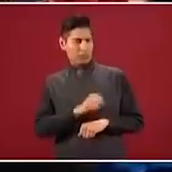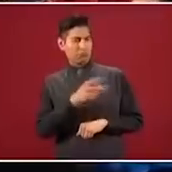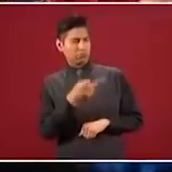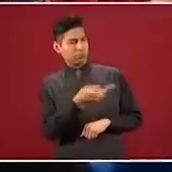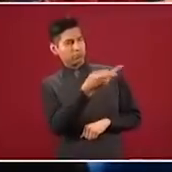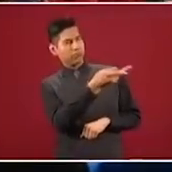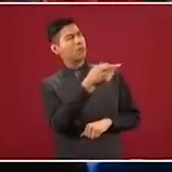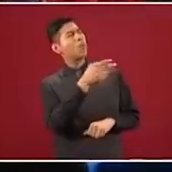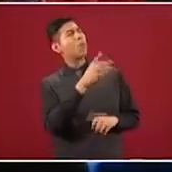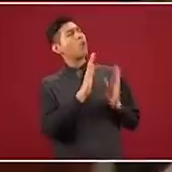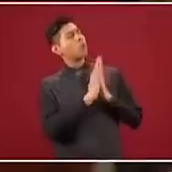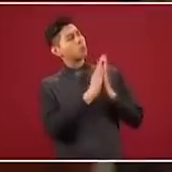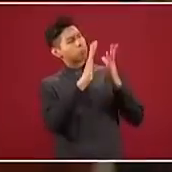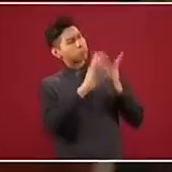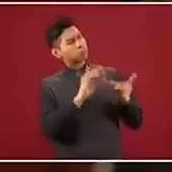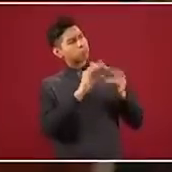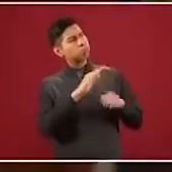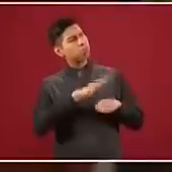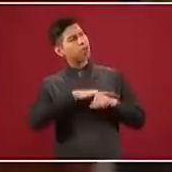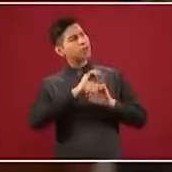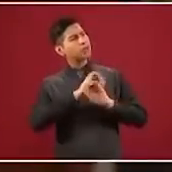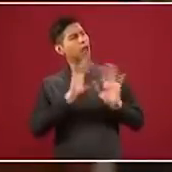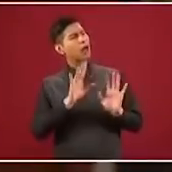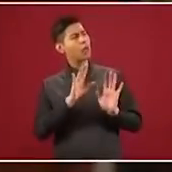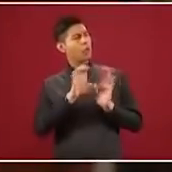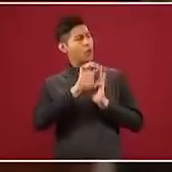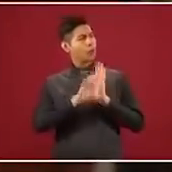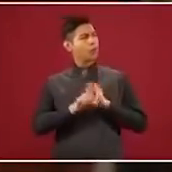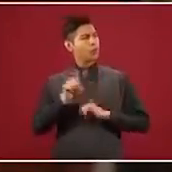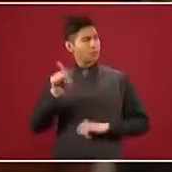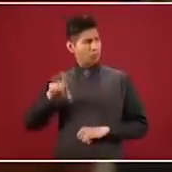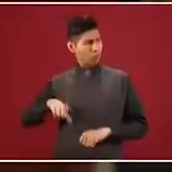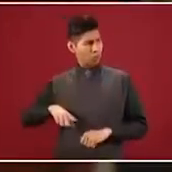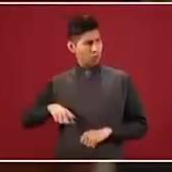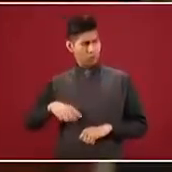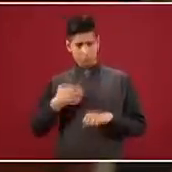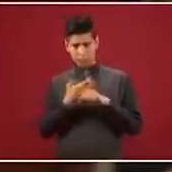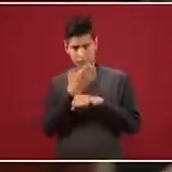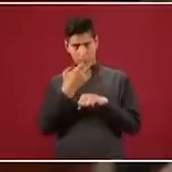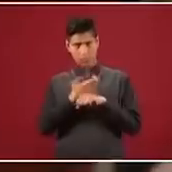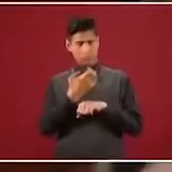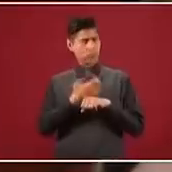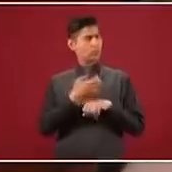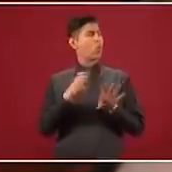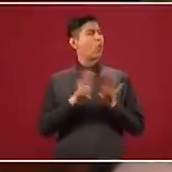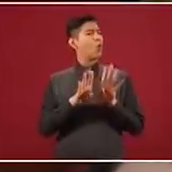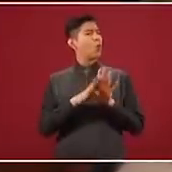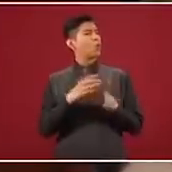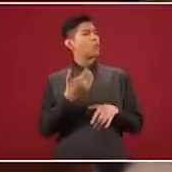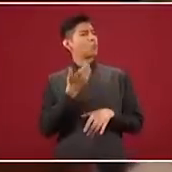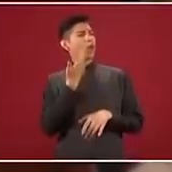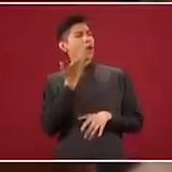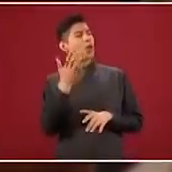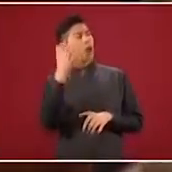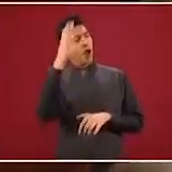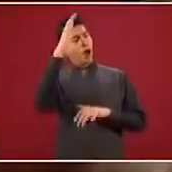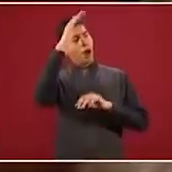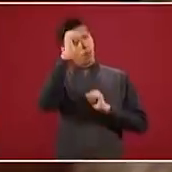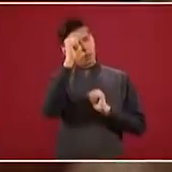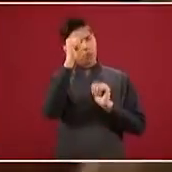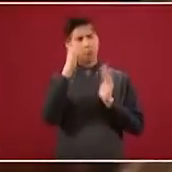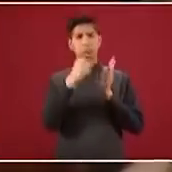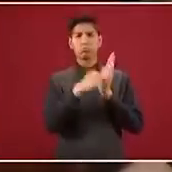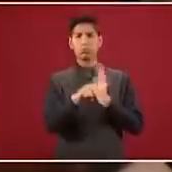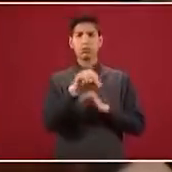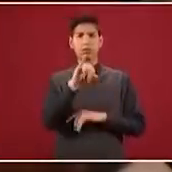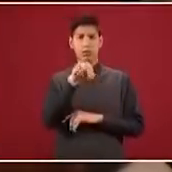con más detalle es lo que estarían cediendo los gobiernos de los estados al firmar los acuerdos de coordinación con el INSABI en términos